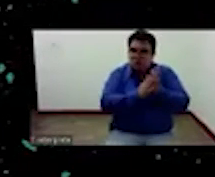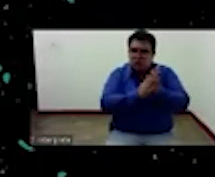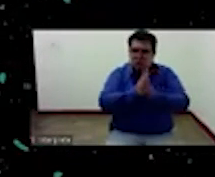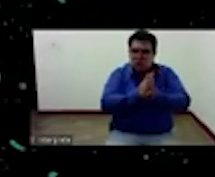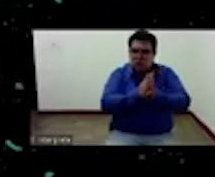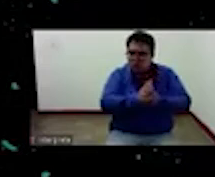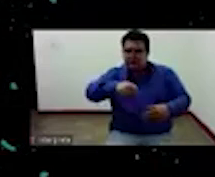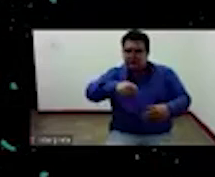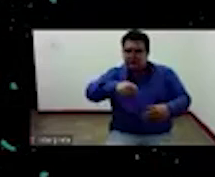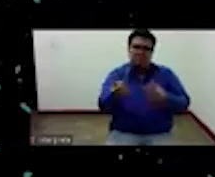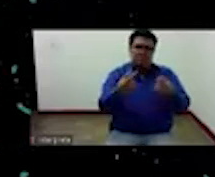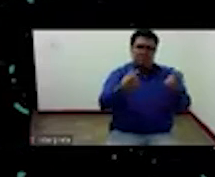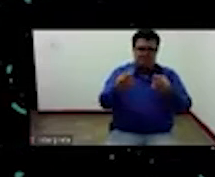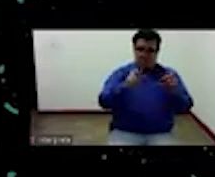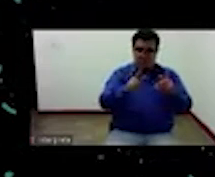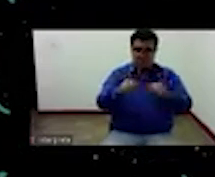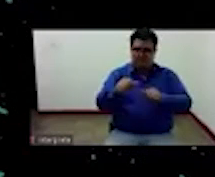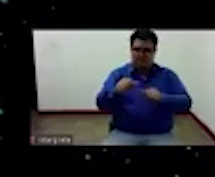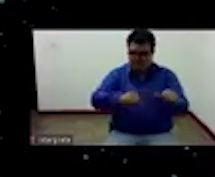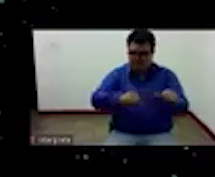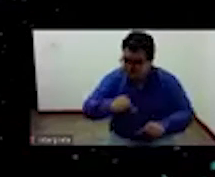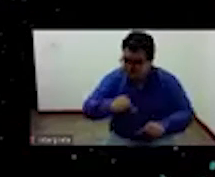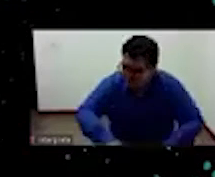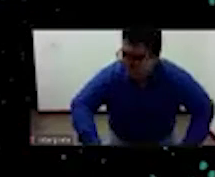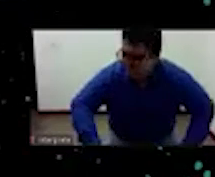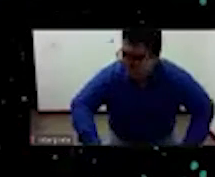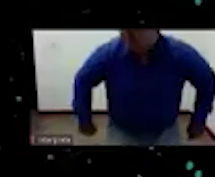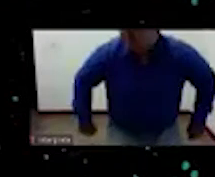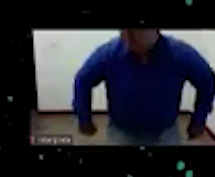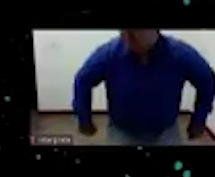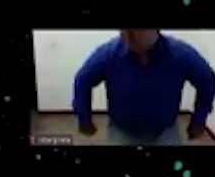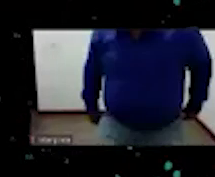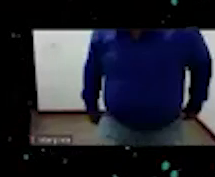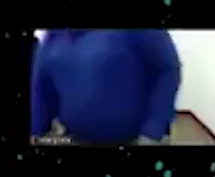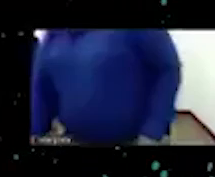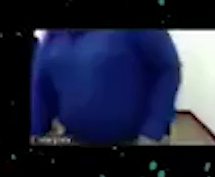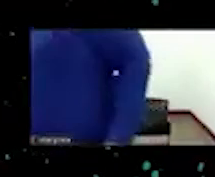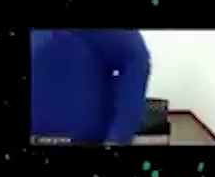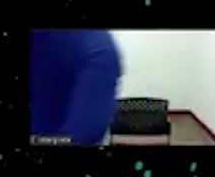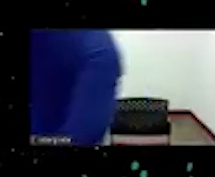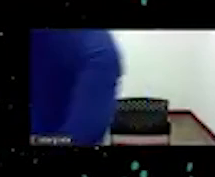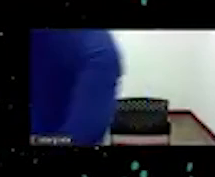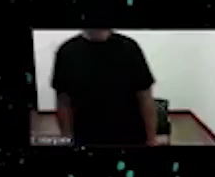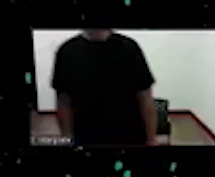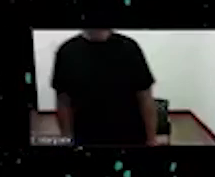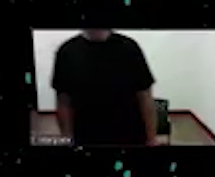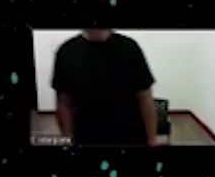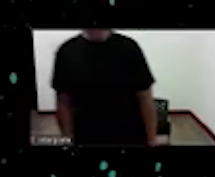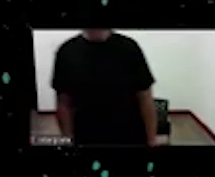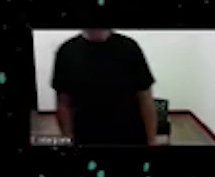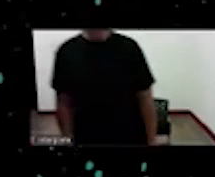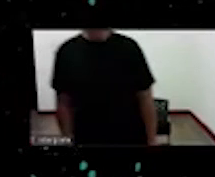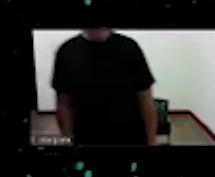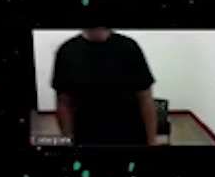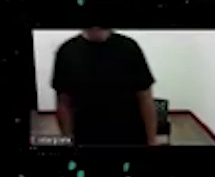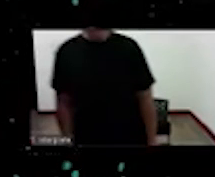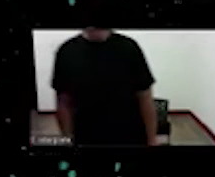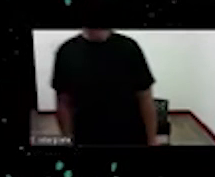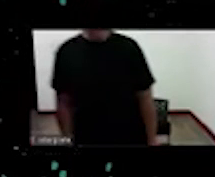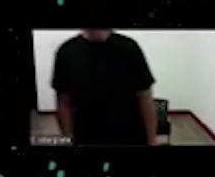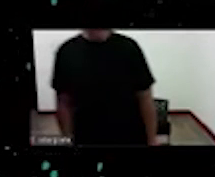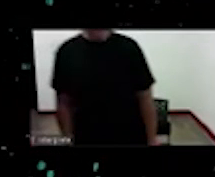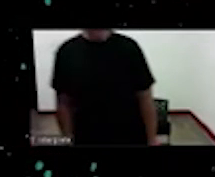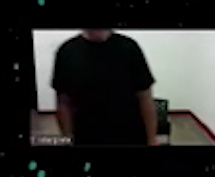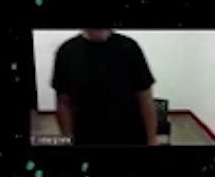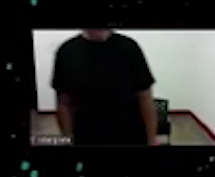pregunta. Gracias, maestro Bejarano. Sin lugar a dudas es un tema fascinante que amerita